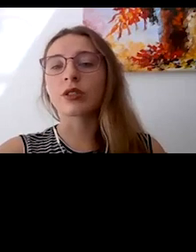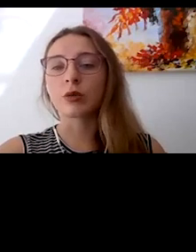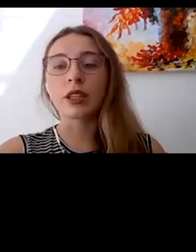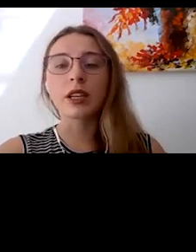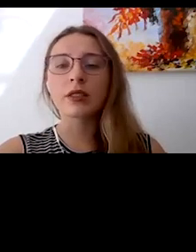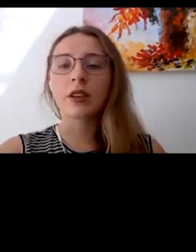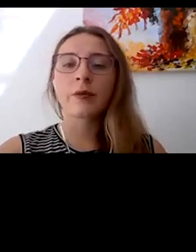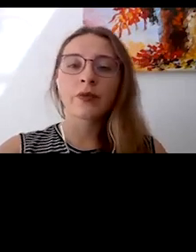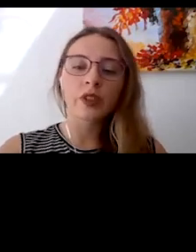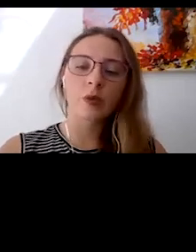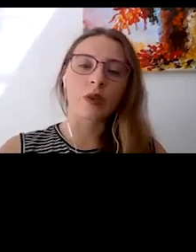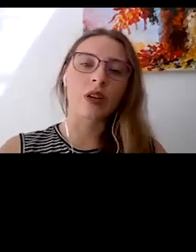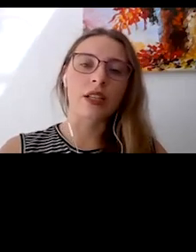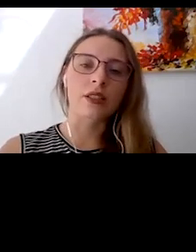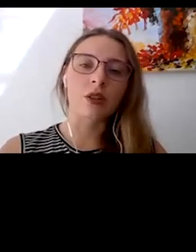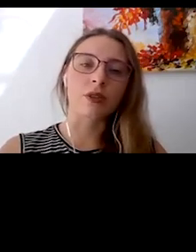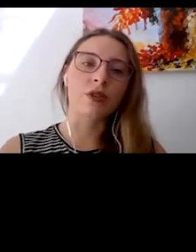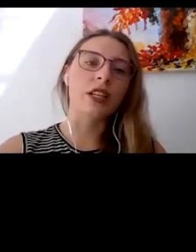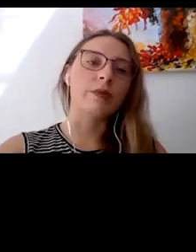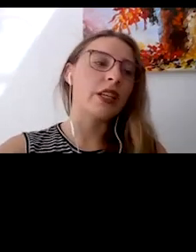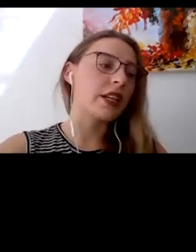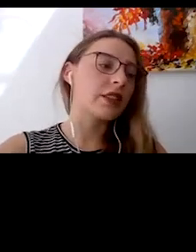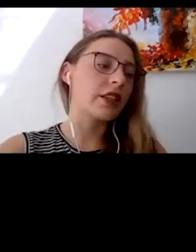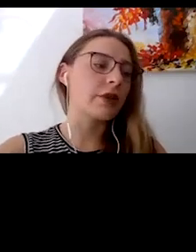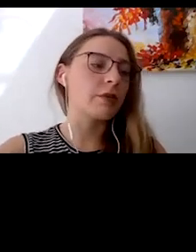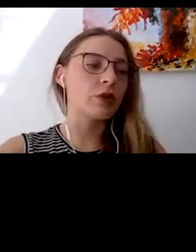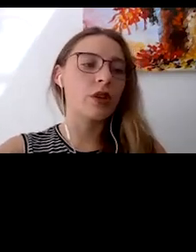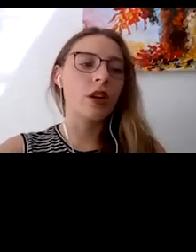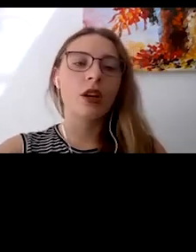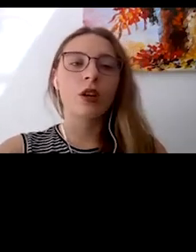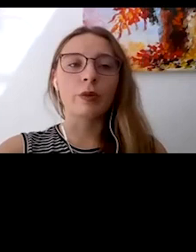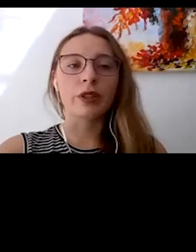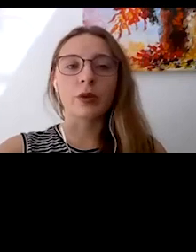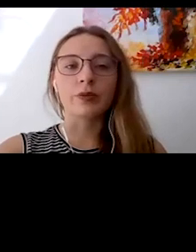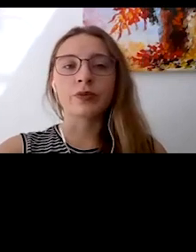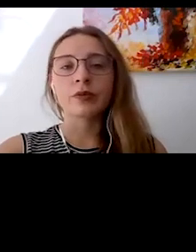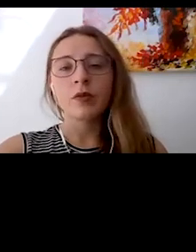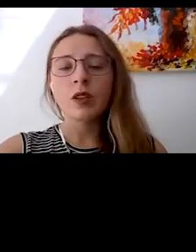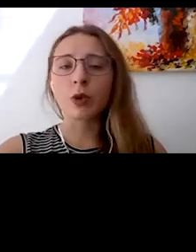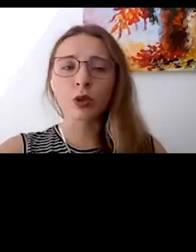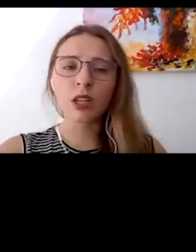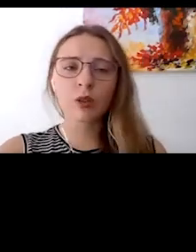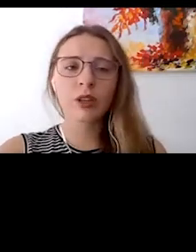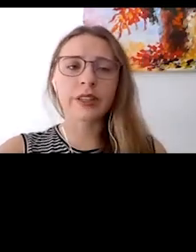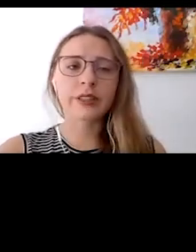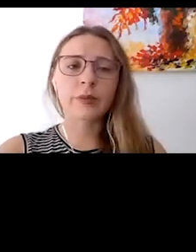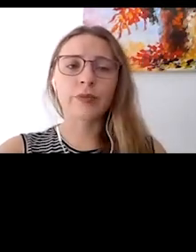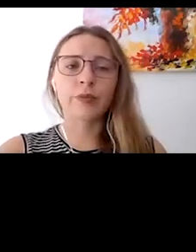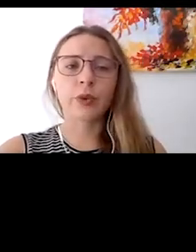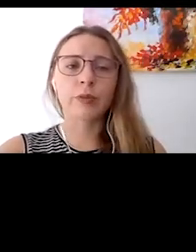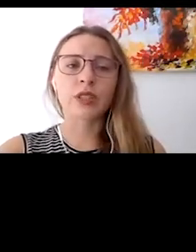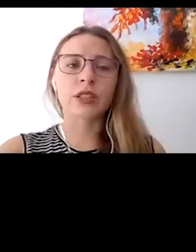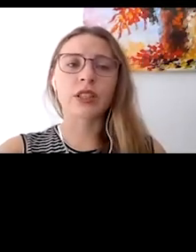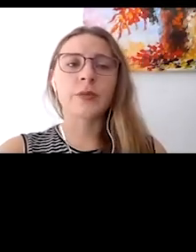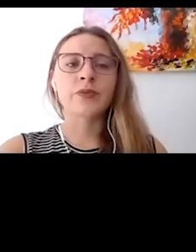obligación restituirlas. Y bueno, las normas oficiales mexicanas que ya habíamos comentado. Por otro lado, es